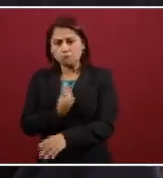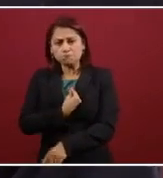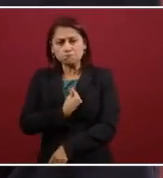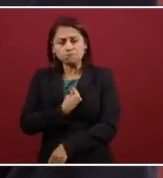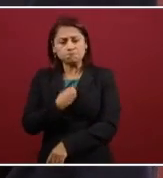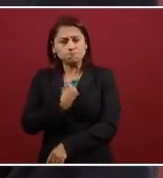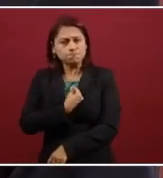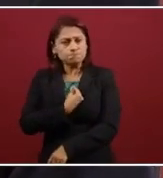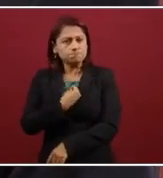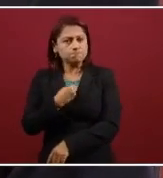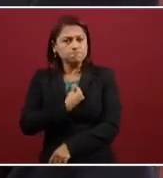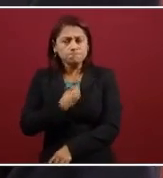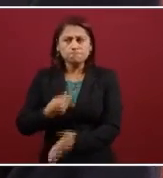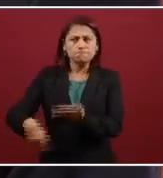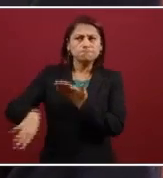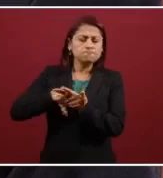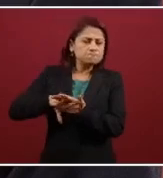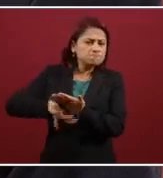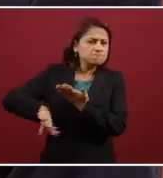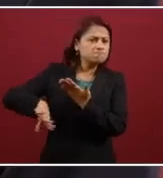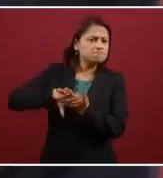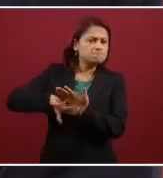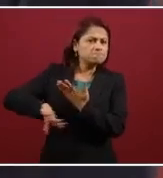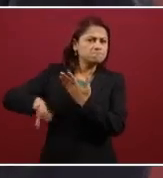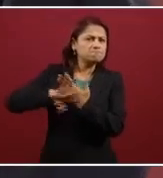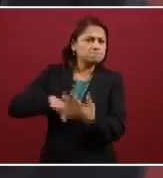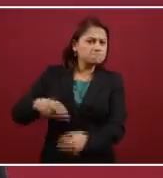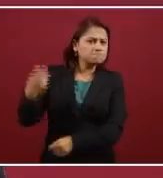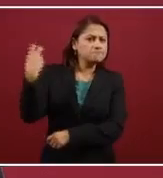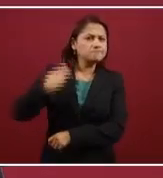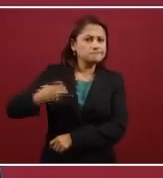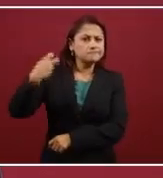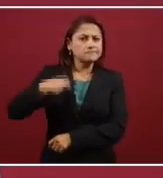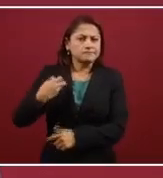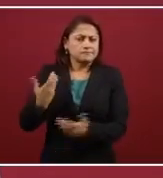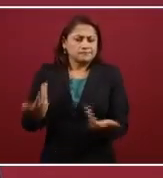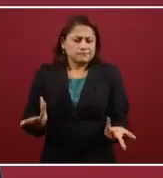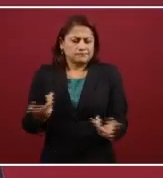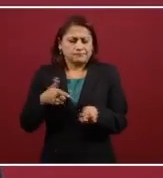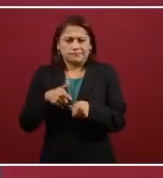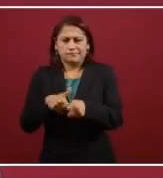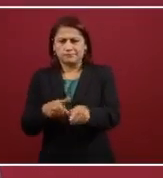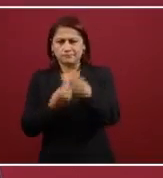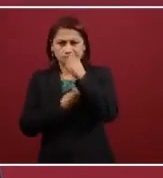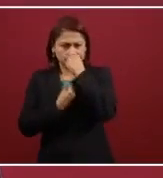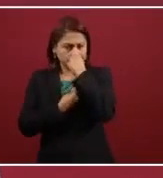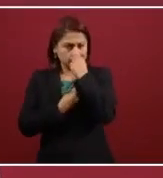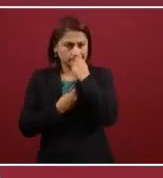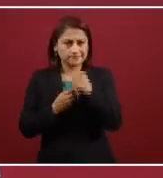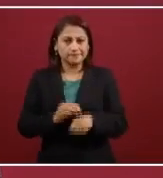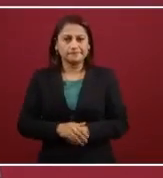¿Cuántos ataques? Y decía un dirigente